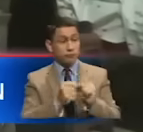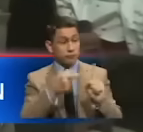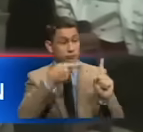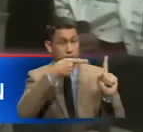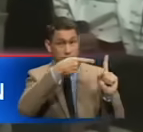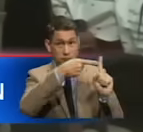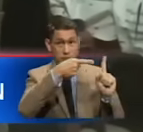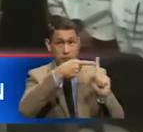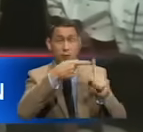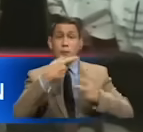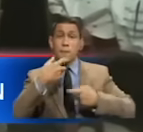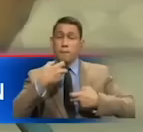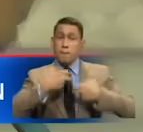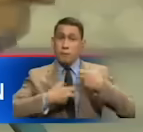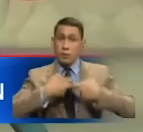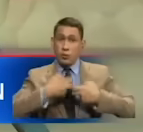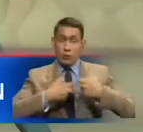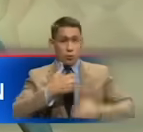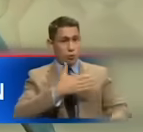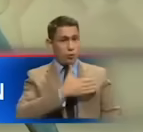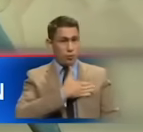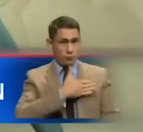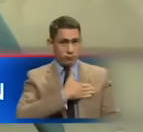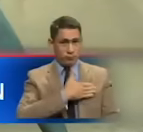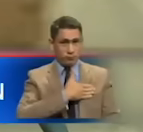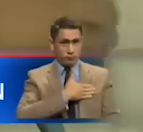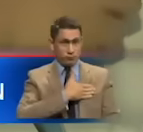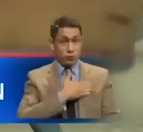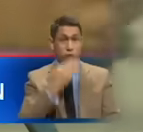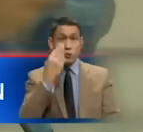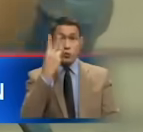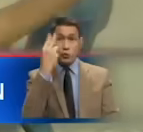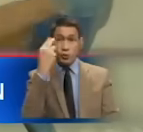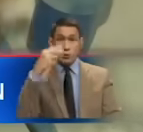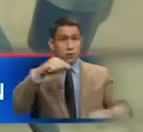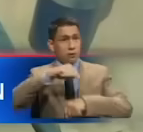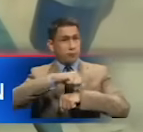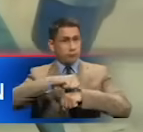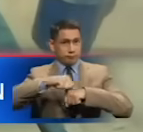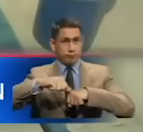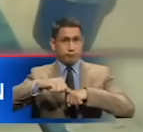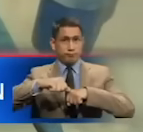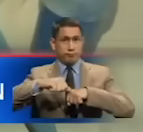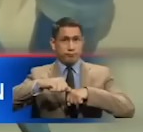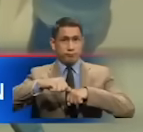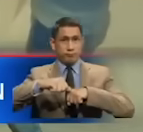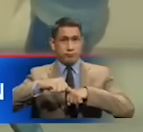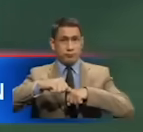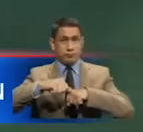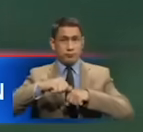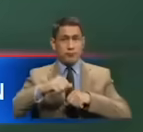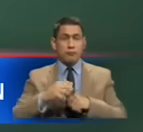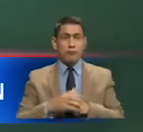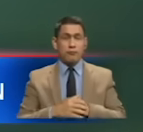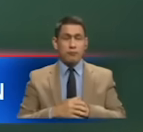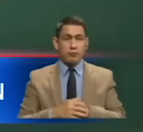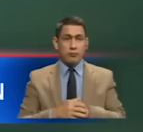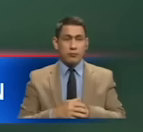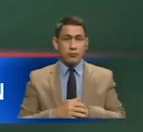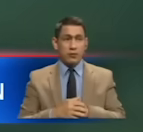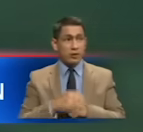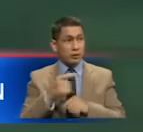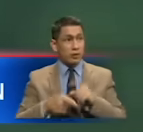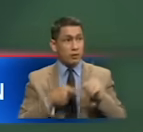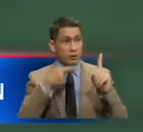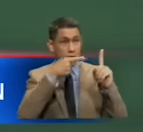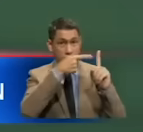ha tenido complicaciones en su corazón. 12 operaciones lleva hasta el momento por 5 anomalías. Él, que llegó